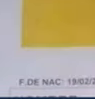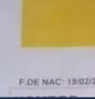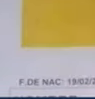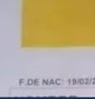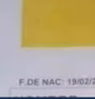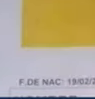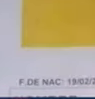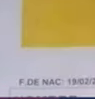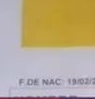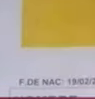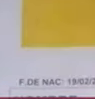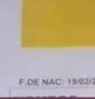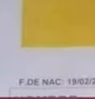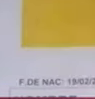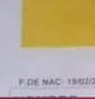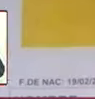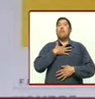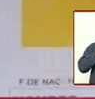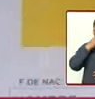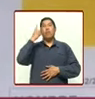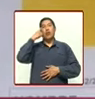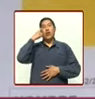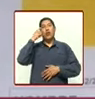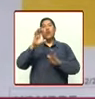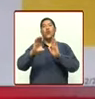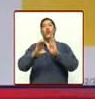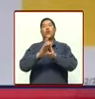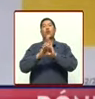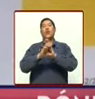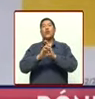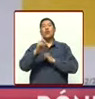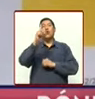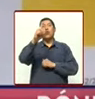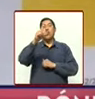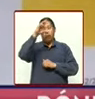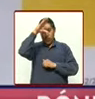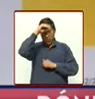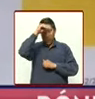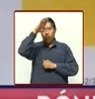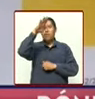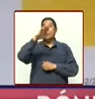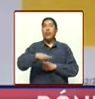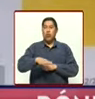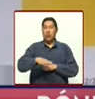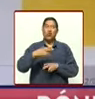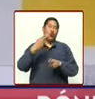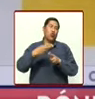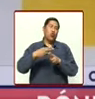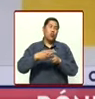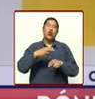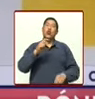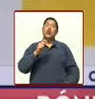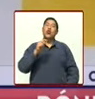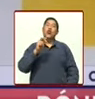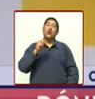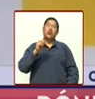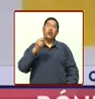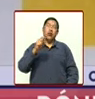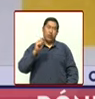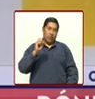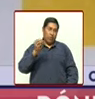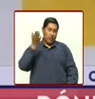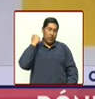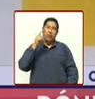A ver, vea usted esta fotografía. Estamos mostrando la imagen de un niño. Le dicen Toñito. El pasado 30 de agosto